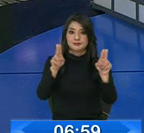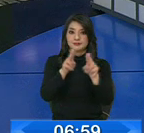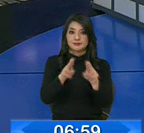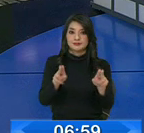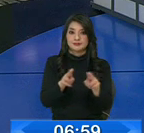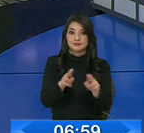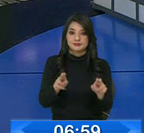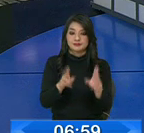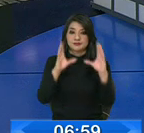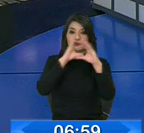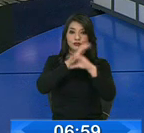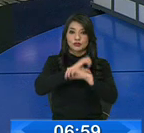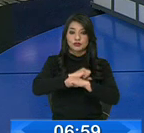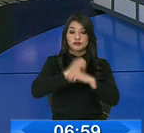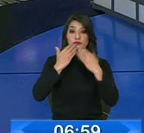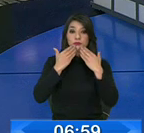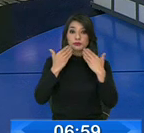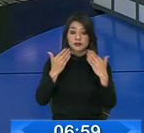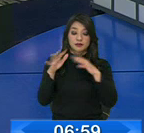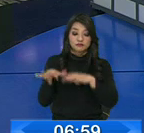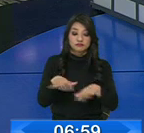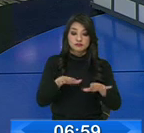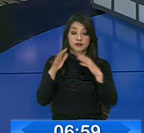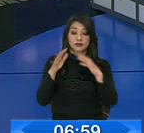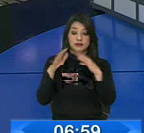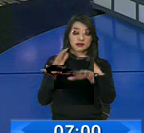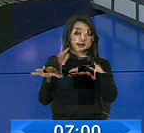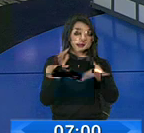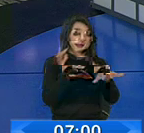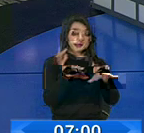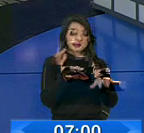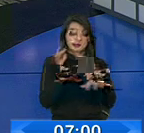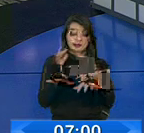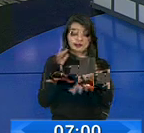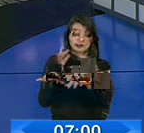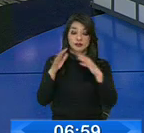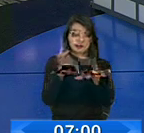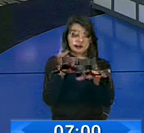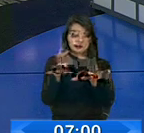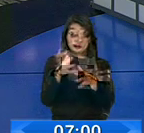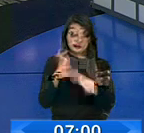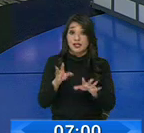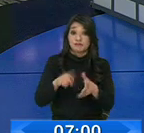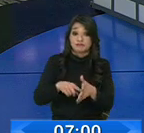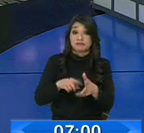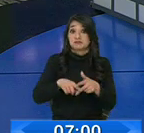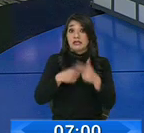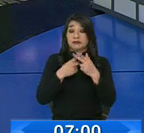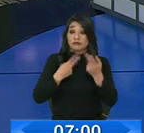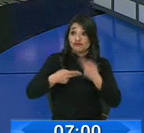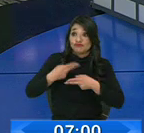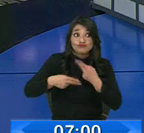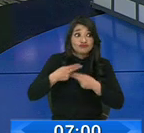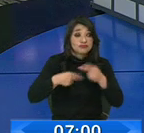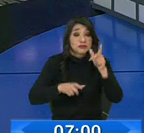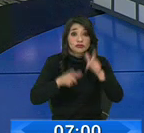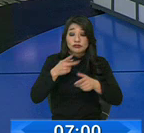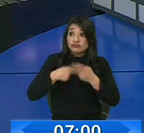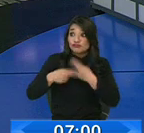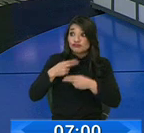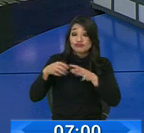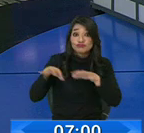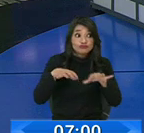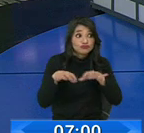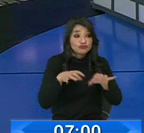y a la Nochebuena, donde la actividad en la ciudad se torna... Realmente el comercio se siente bastante, la ciudadanía está con mucho